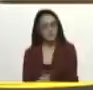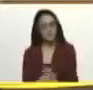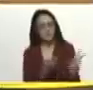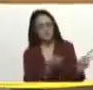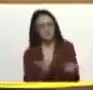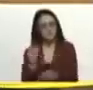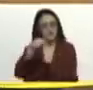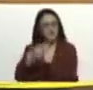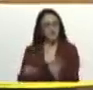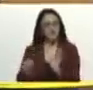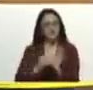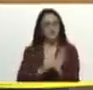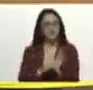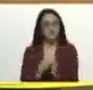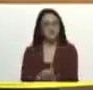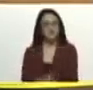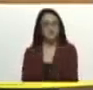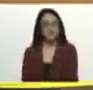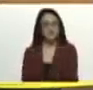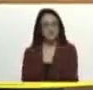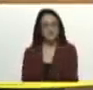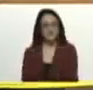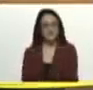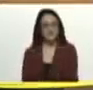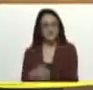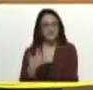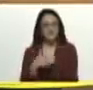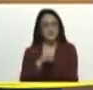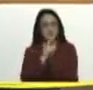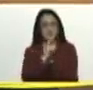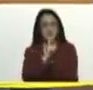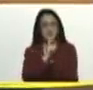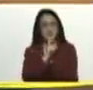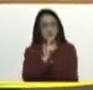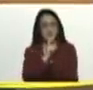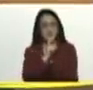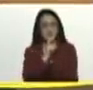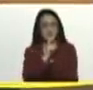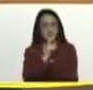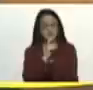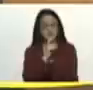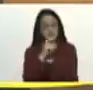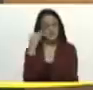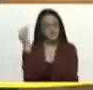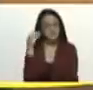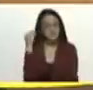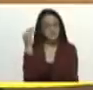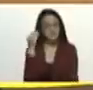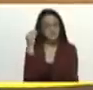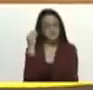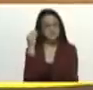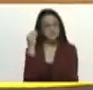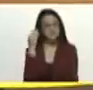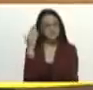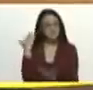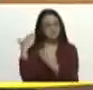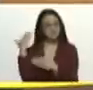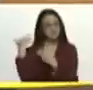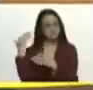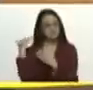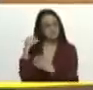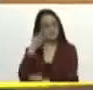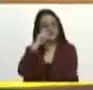recibirlo aquí otra vez. Es difícil concebir un pasado de